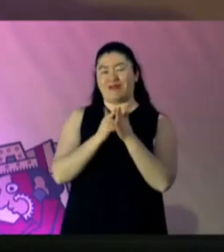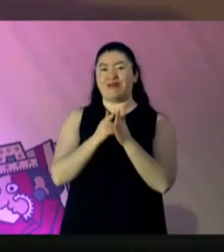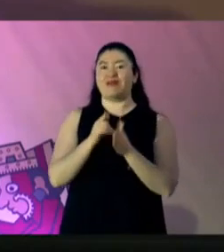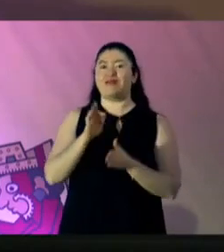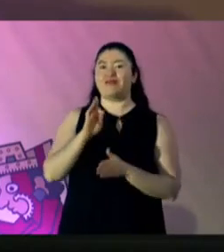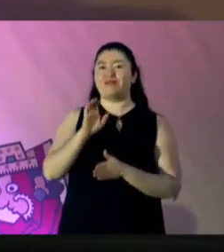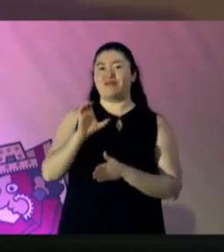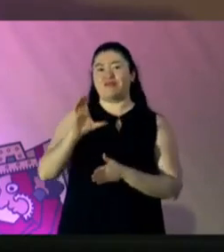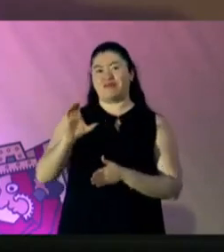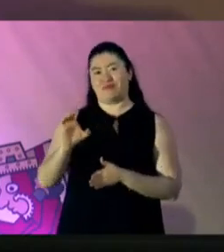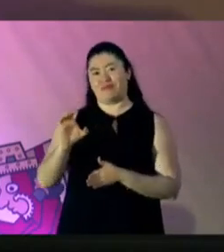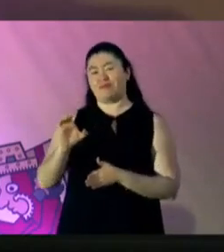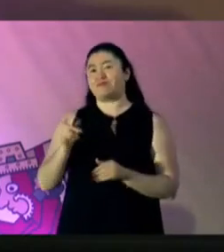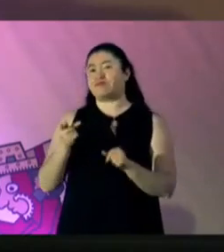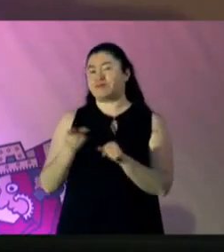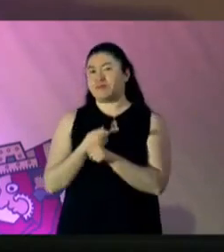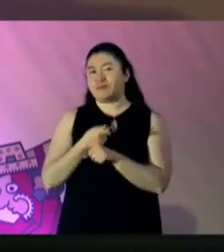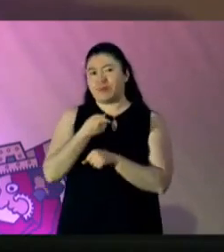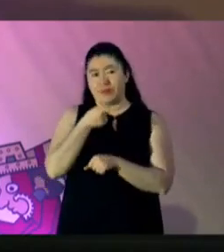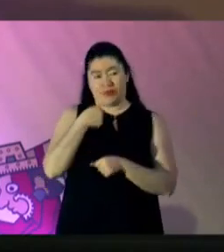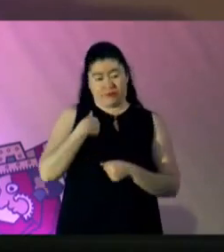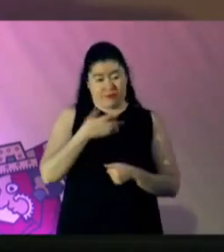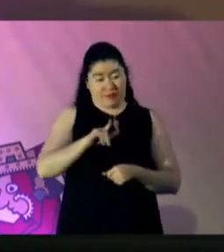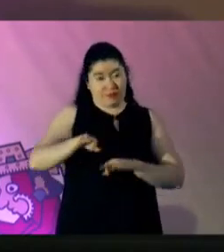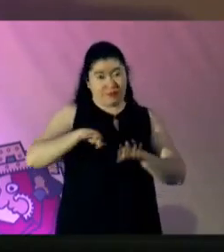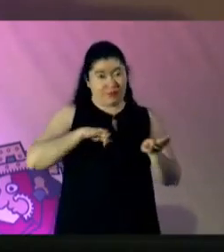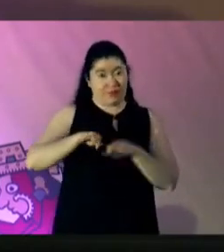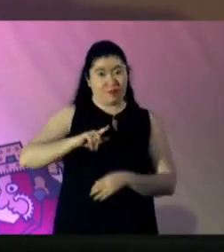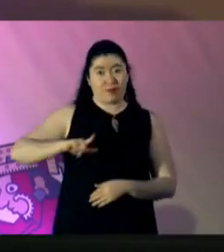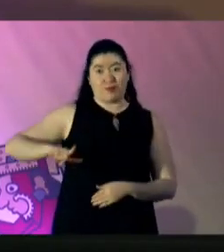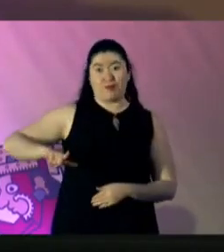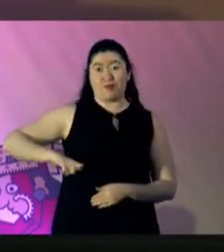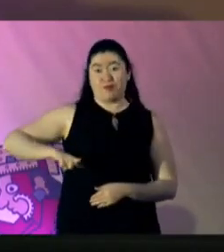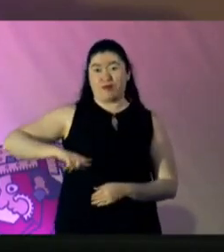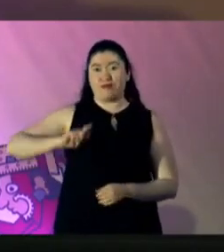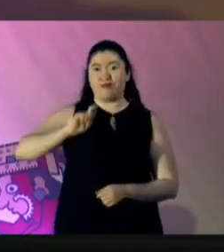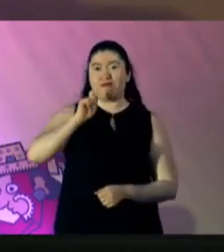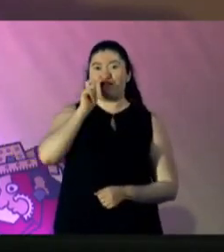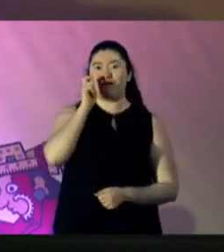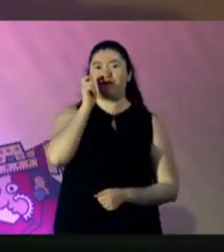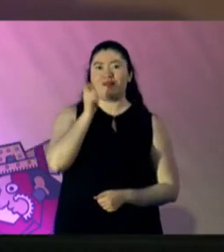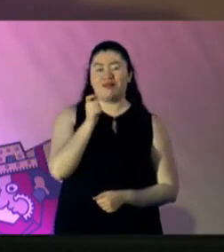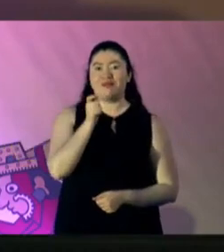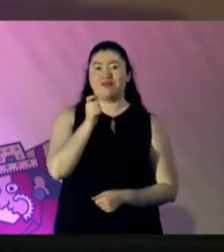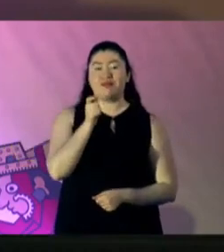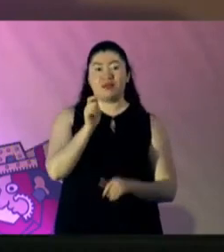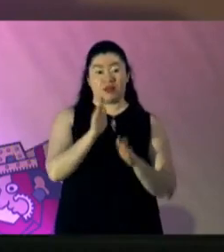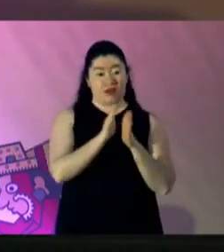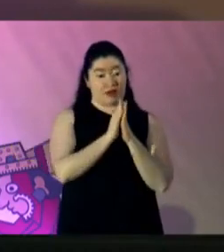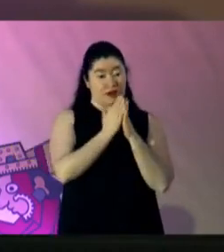una labor del estado mexicano la de hacer posible que los libros estén al alcance